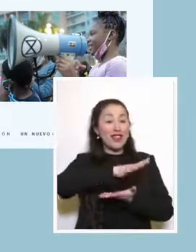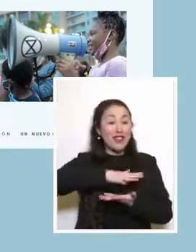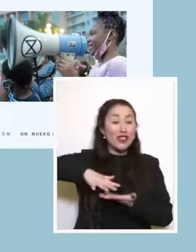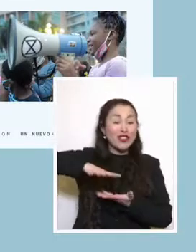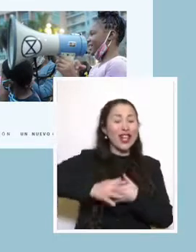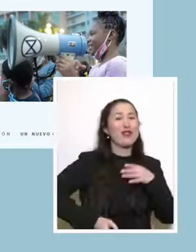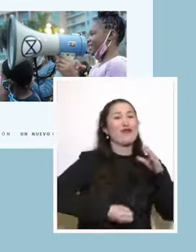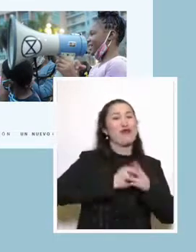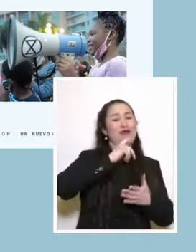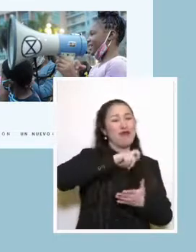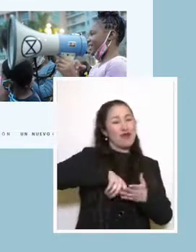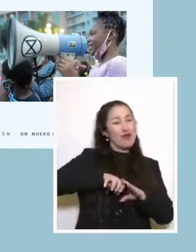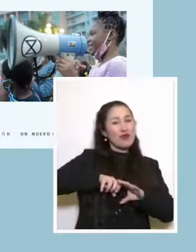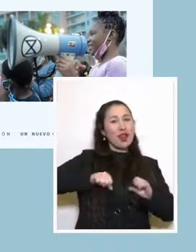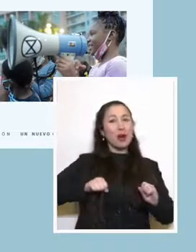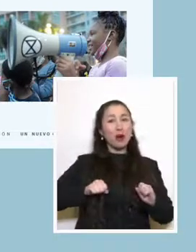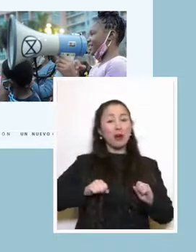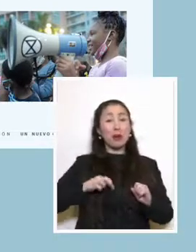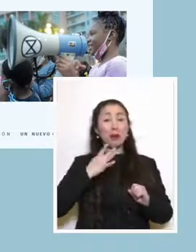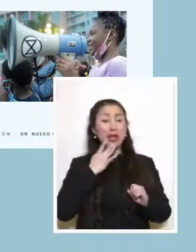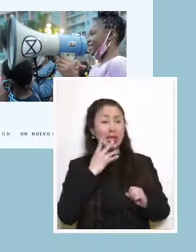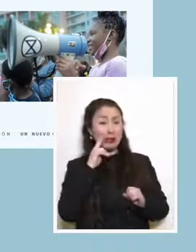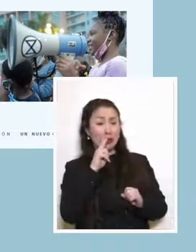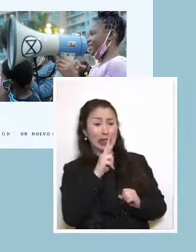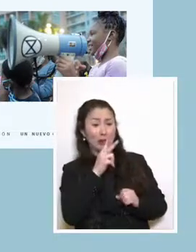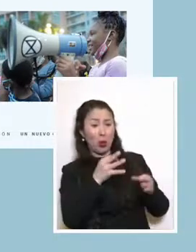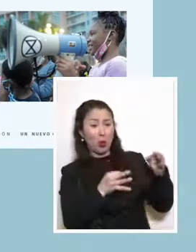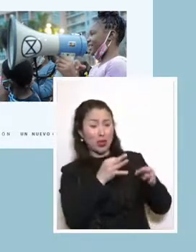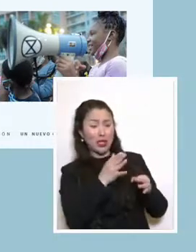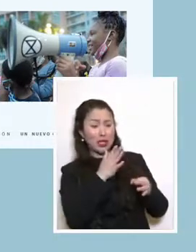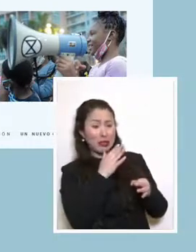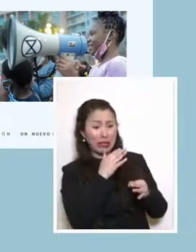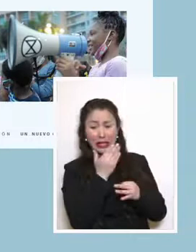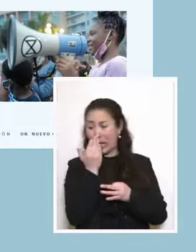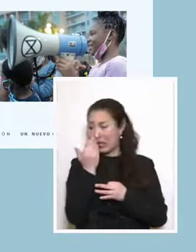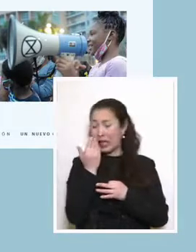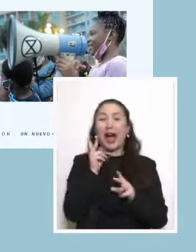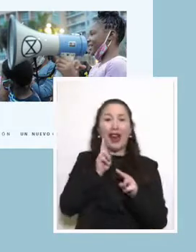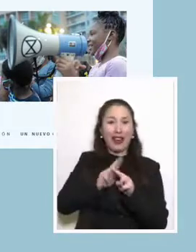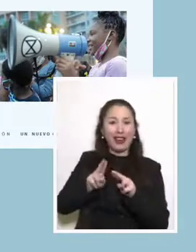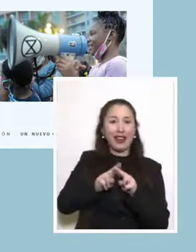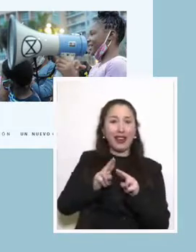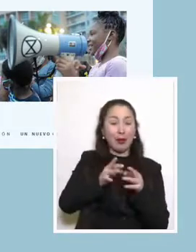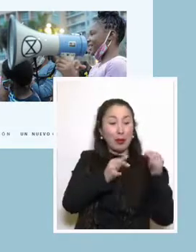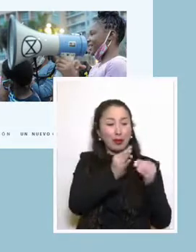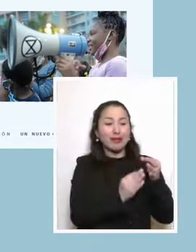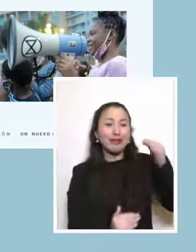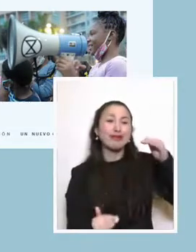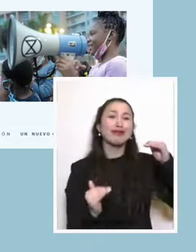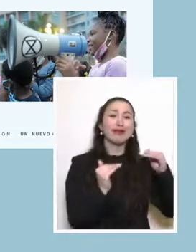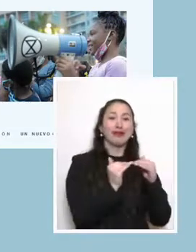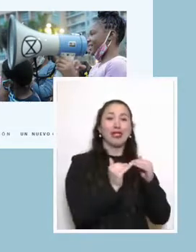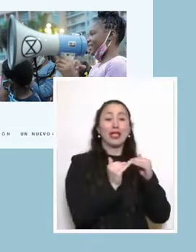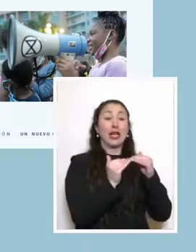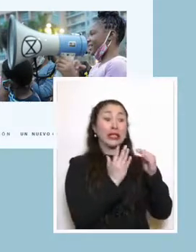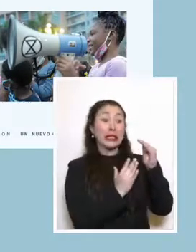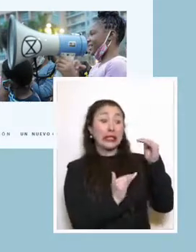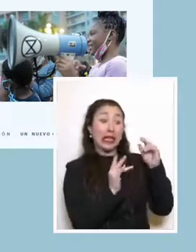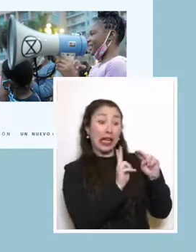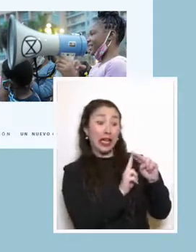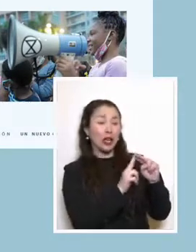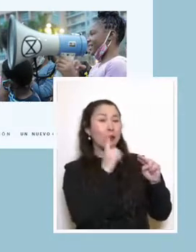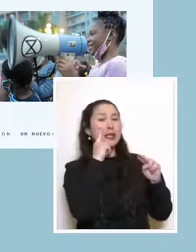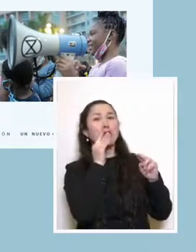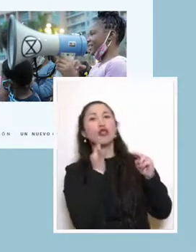educación, capaz de reparar las injusticias del pasado mientras que transforma el futuro.